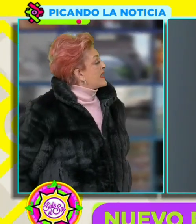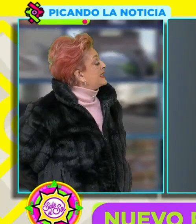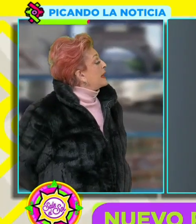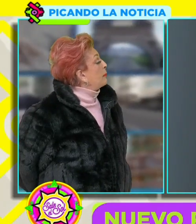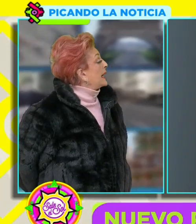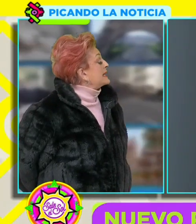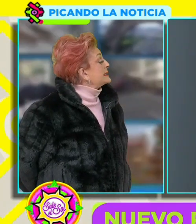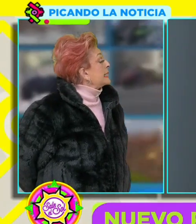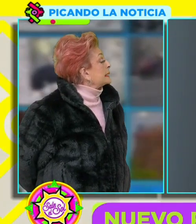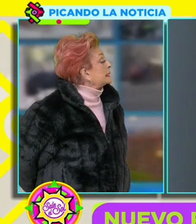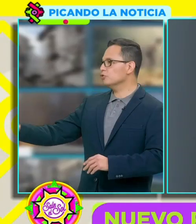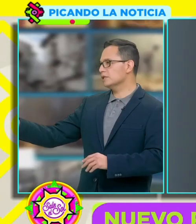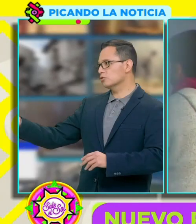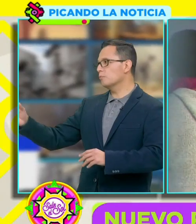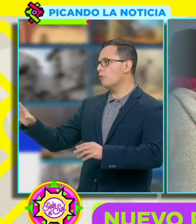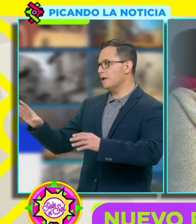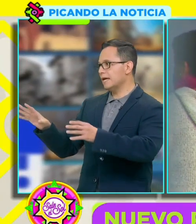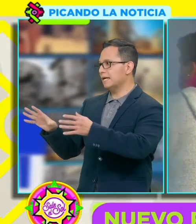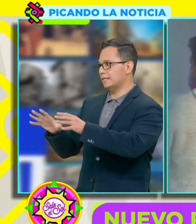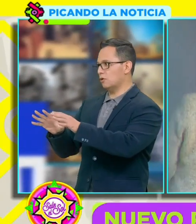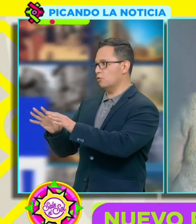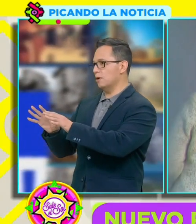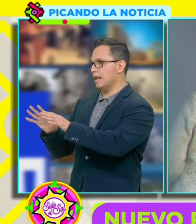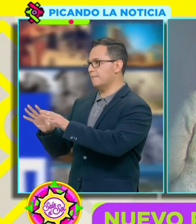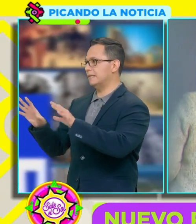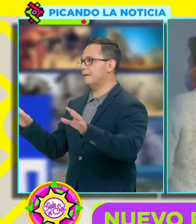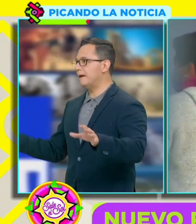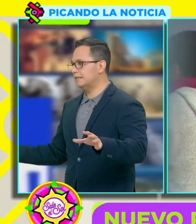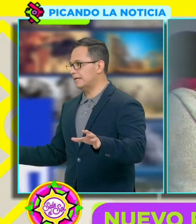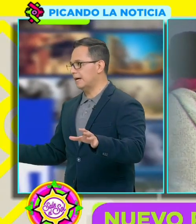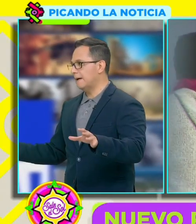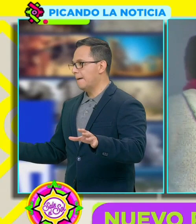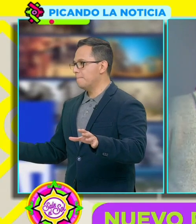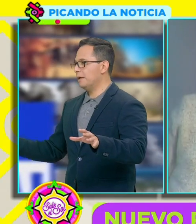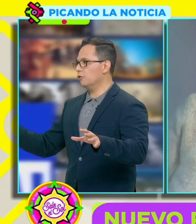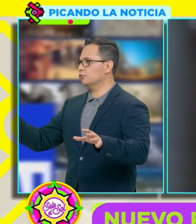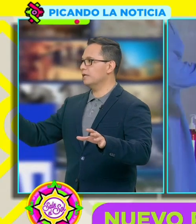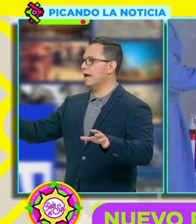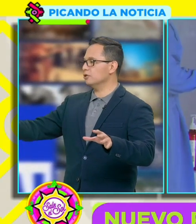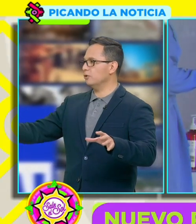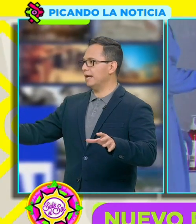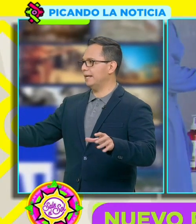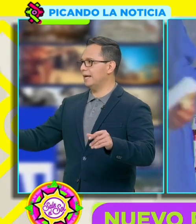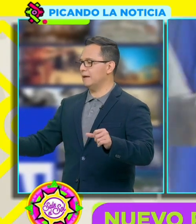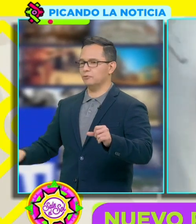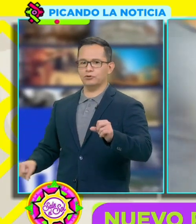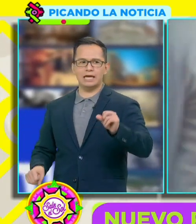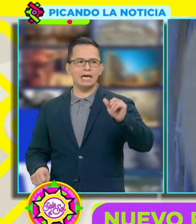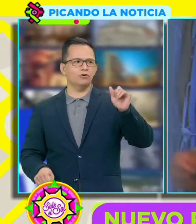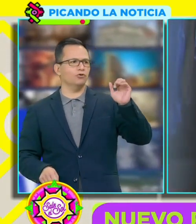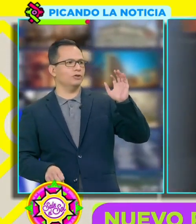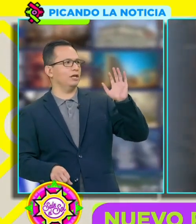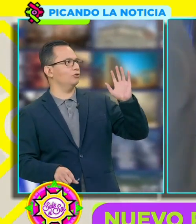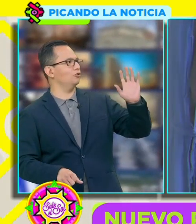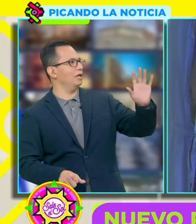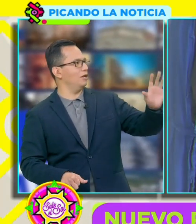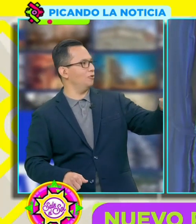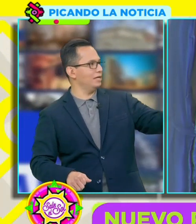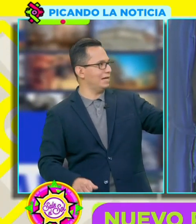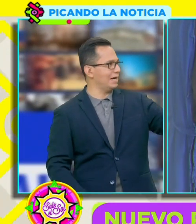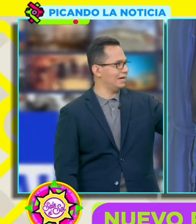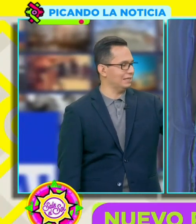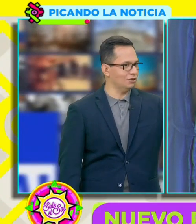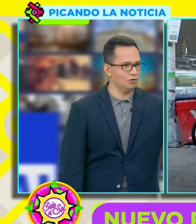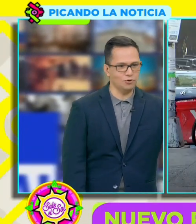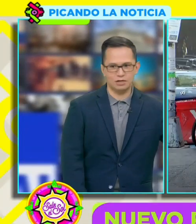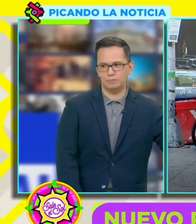va a desaparecer. Eso se supone que según la matemática, pero si a eso le agregamos que hay conciertos en León y